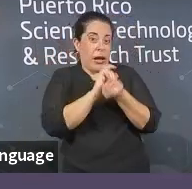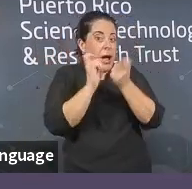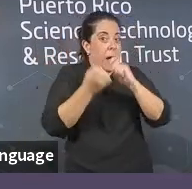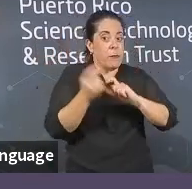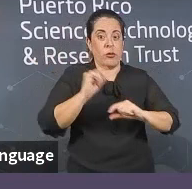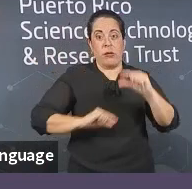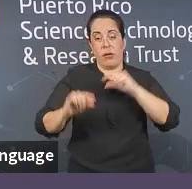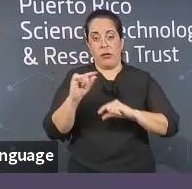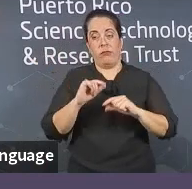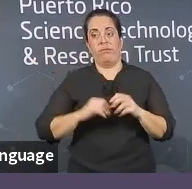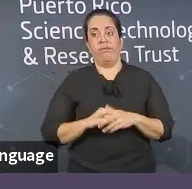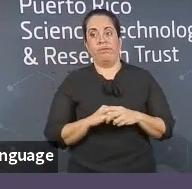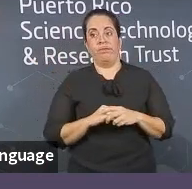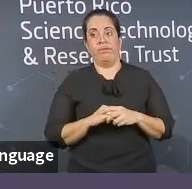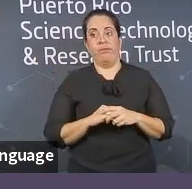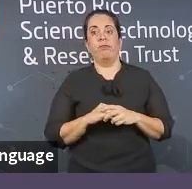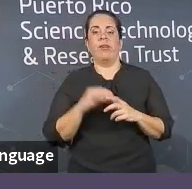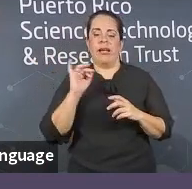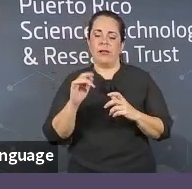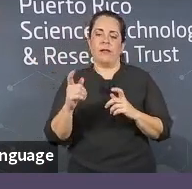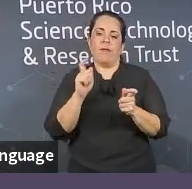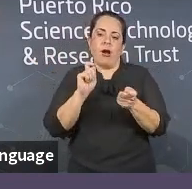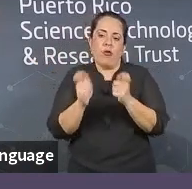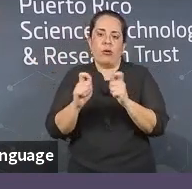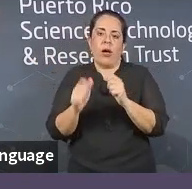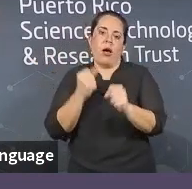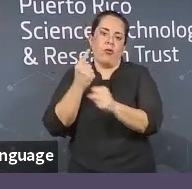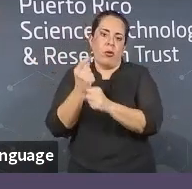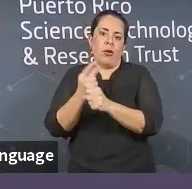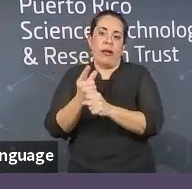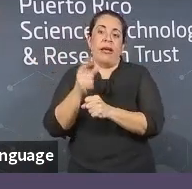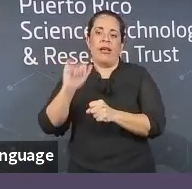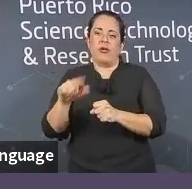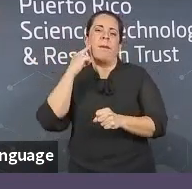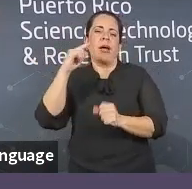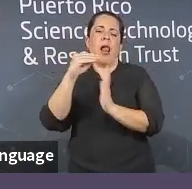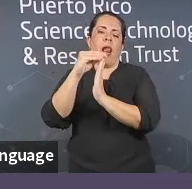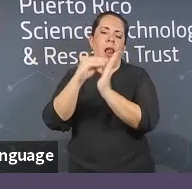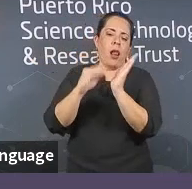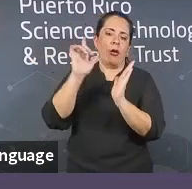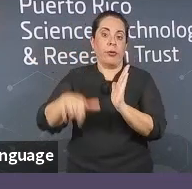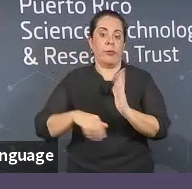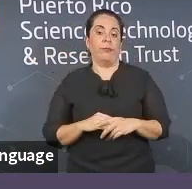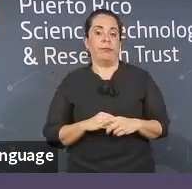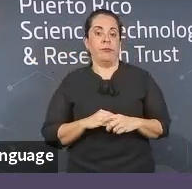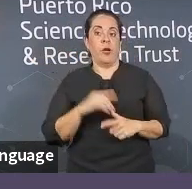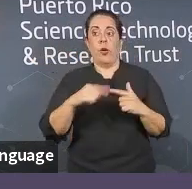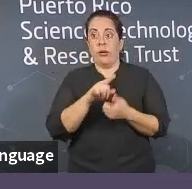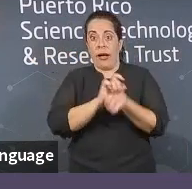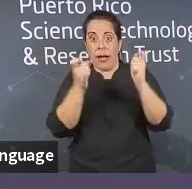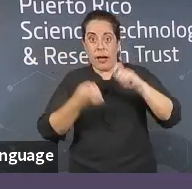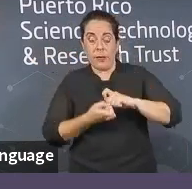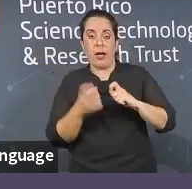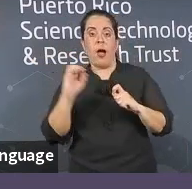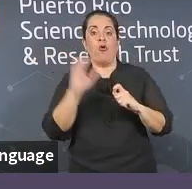química, pues se debe hacer anualmente. Y esto se hace para documentar realmente. Cuando hay un cambio o un ciclo